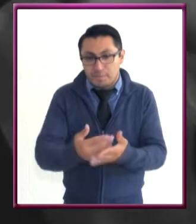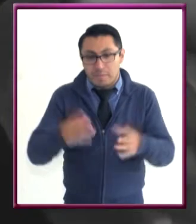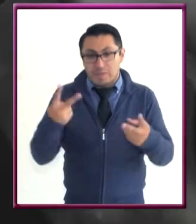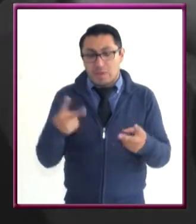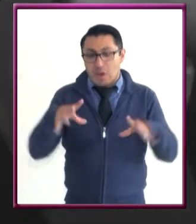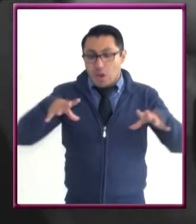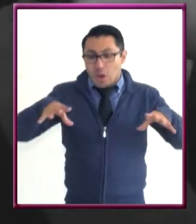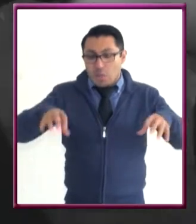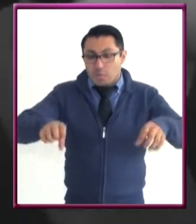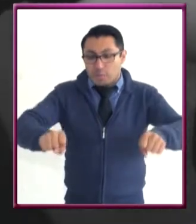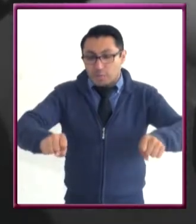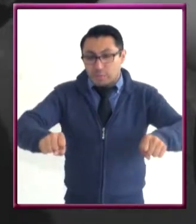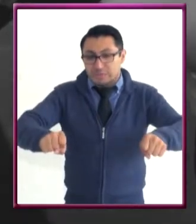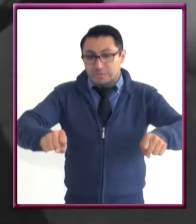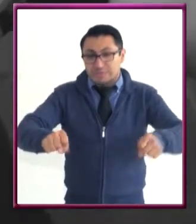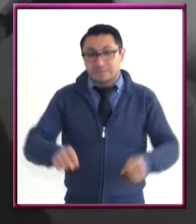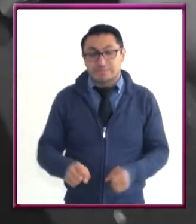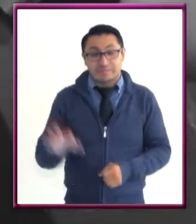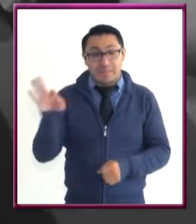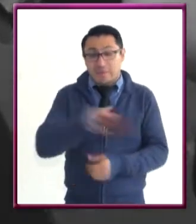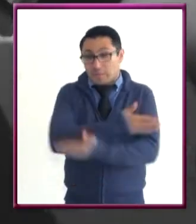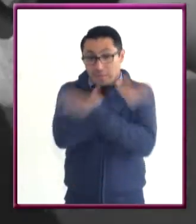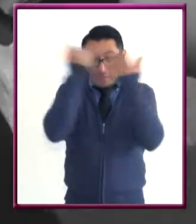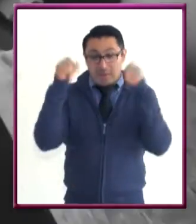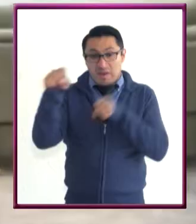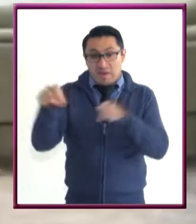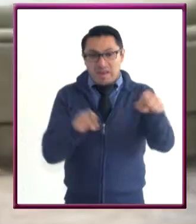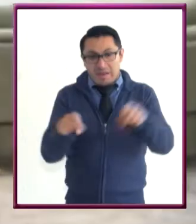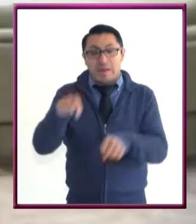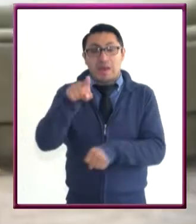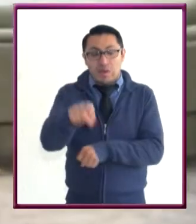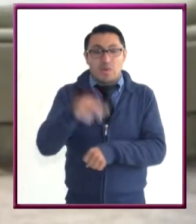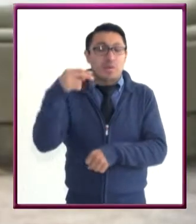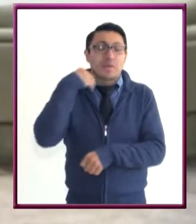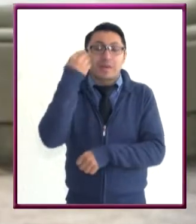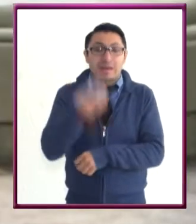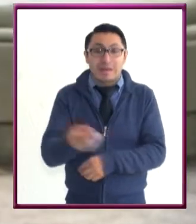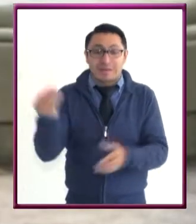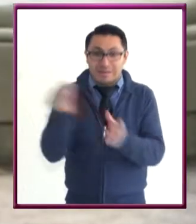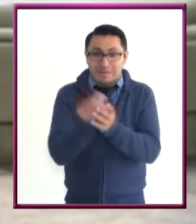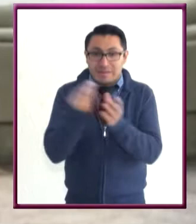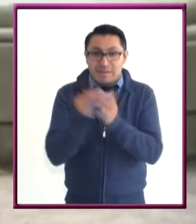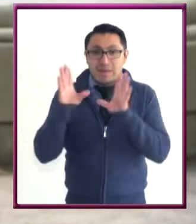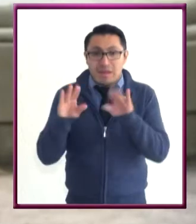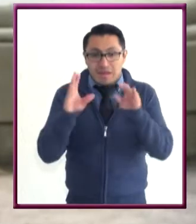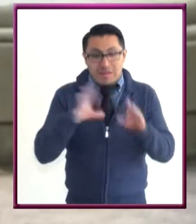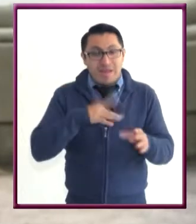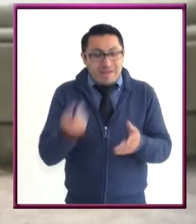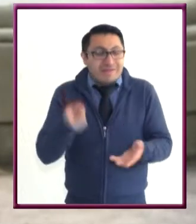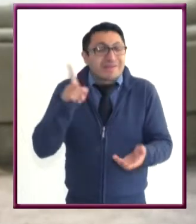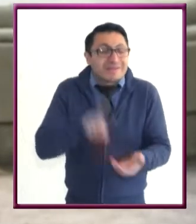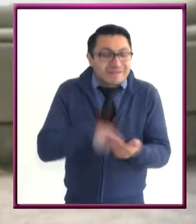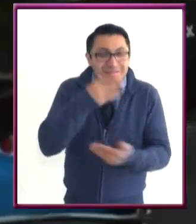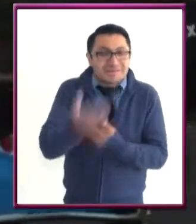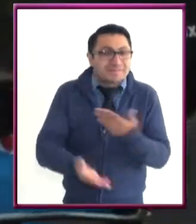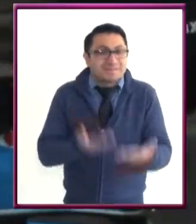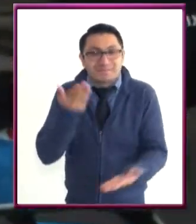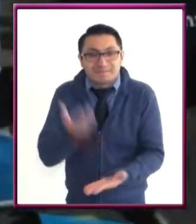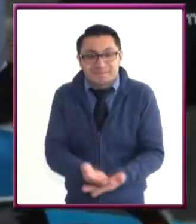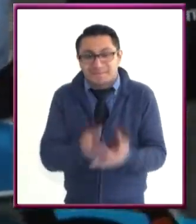dos frenos con la misma fuerza. Si no sabes manejar y prefieres tener una clase presencial de manejo, está incluida en el